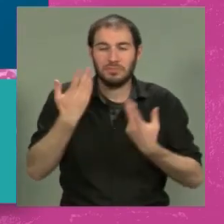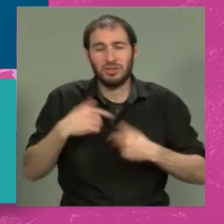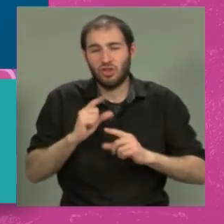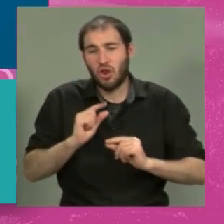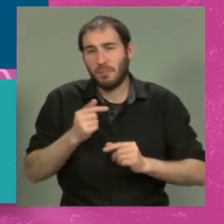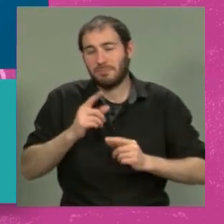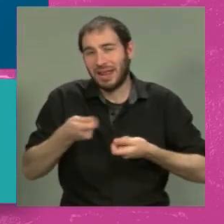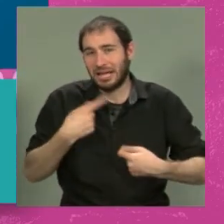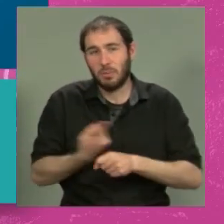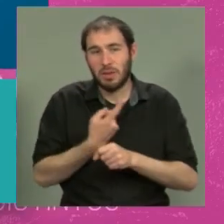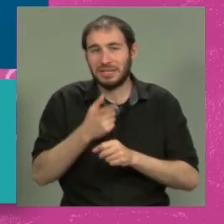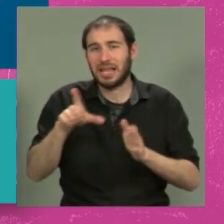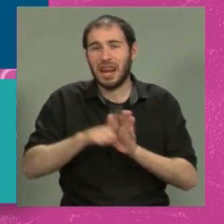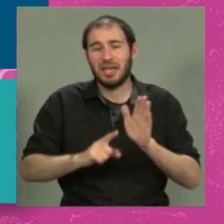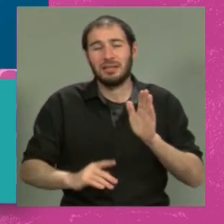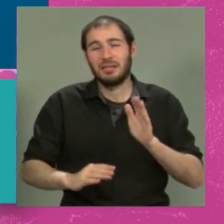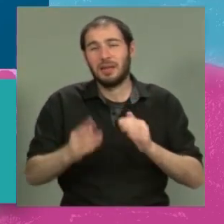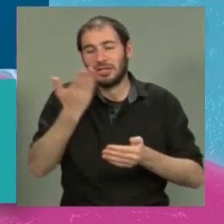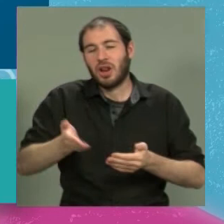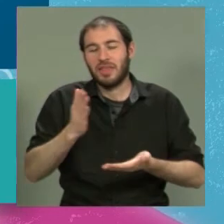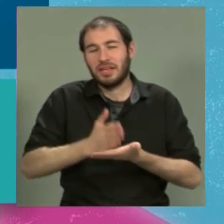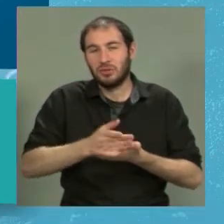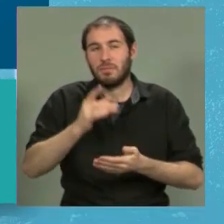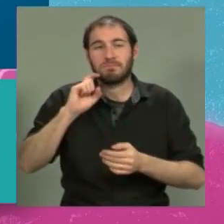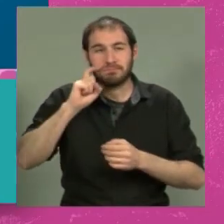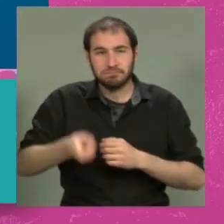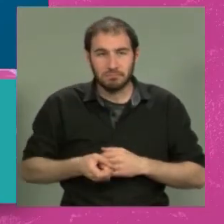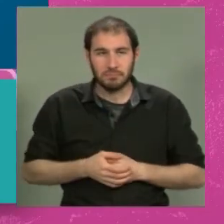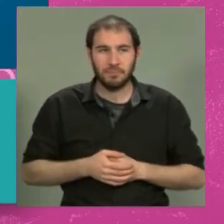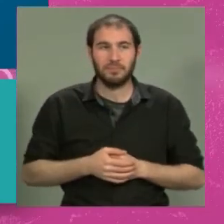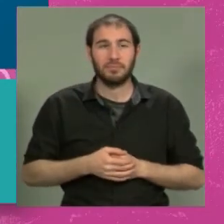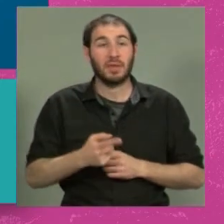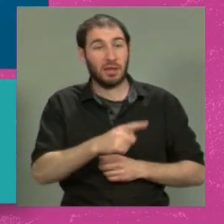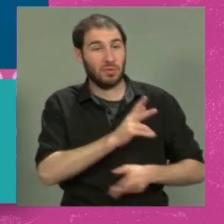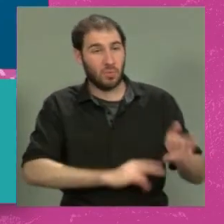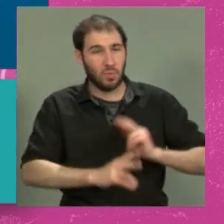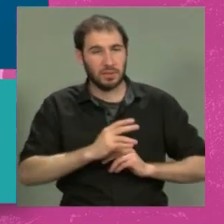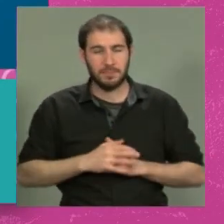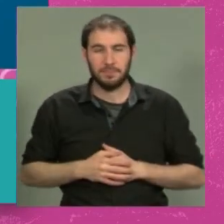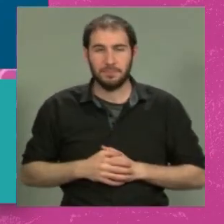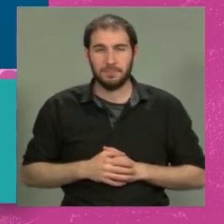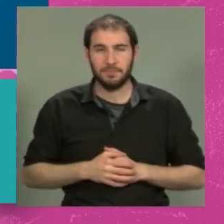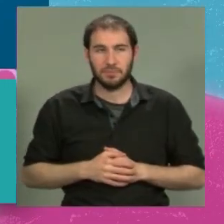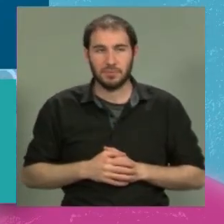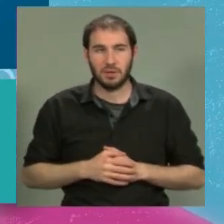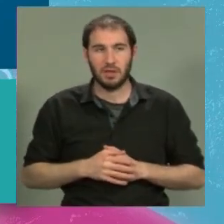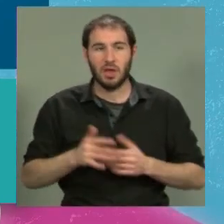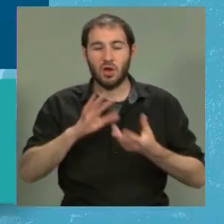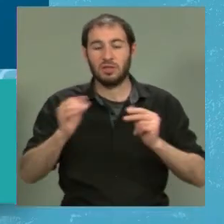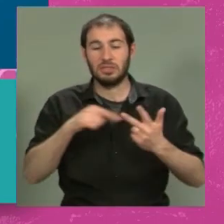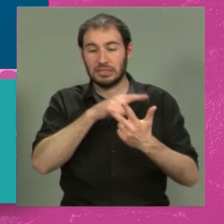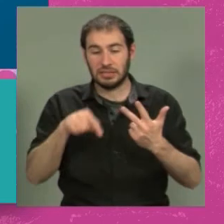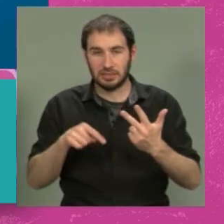se controle, estaría violando los derechos humanos. Perfecto, Sí. lo que acaba de decir él son las 3 oraciones